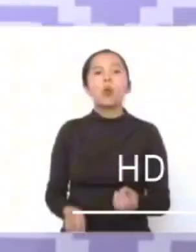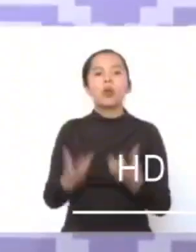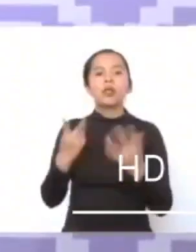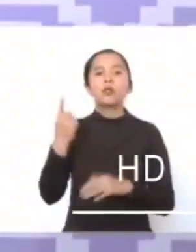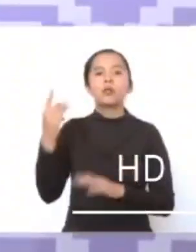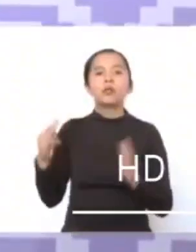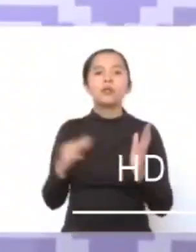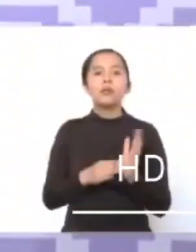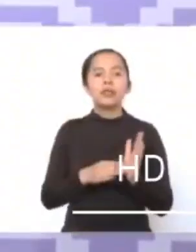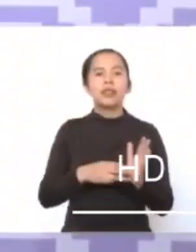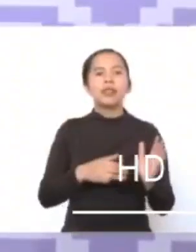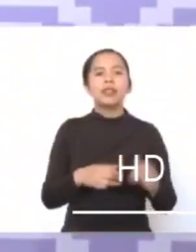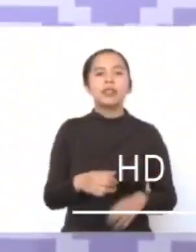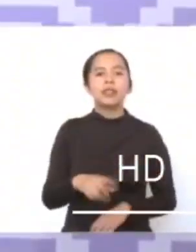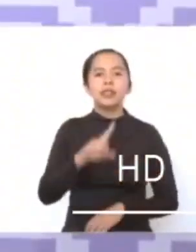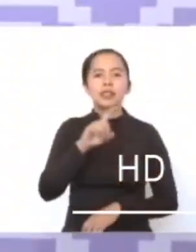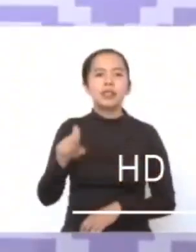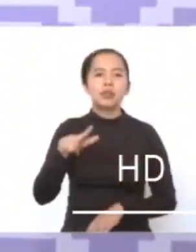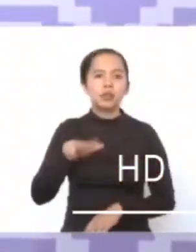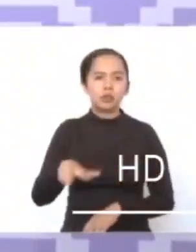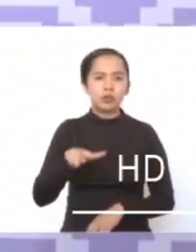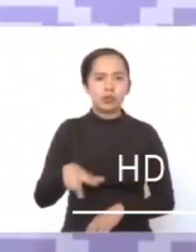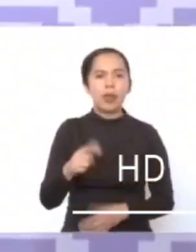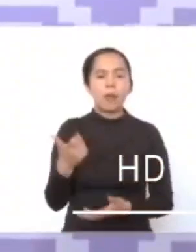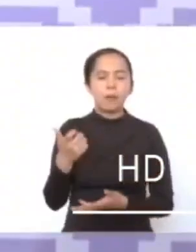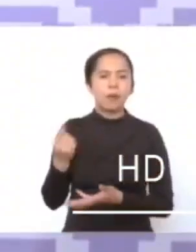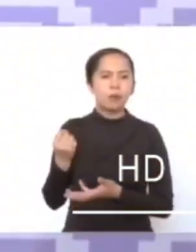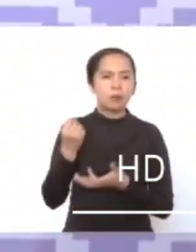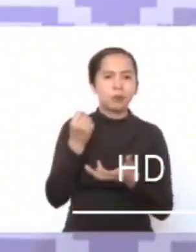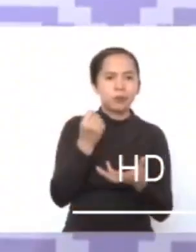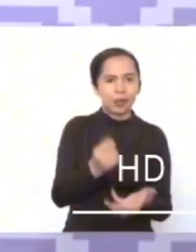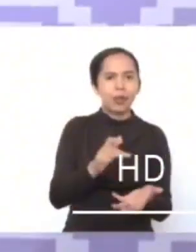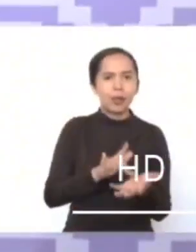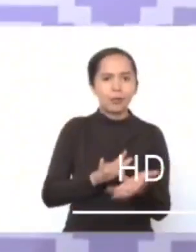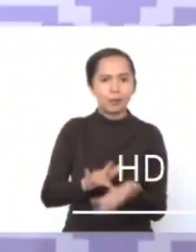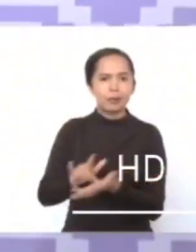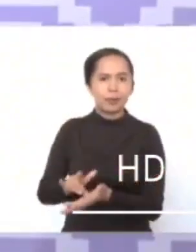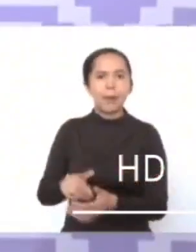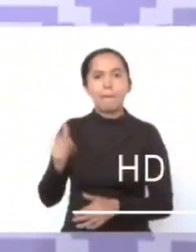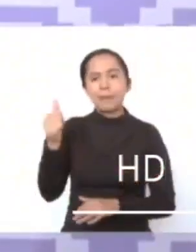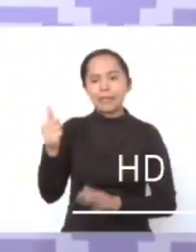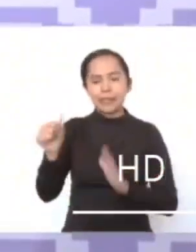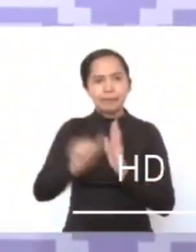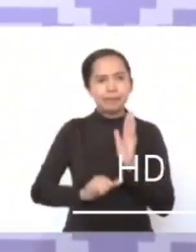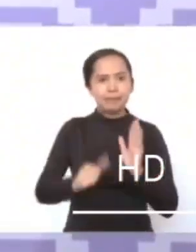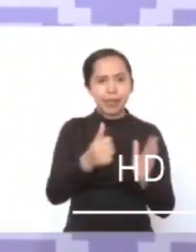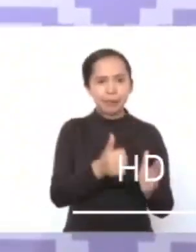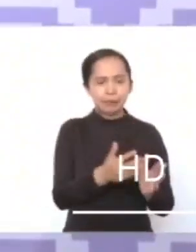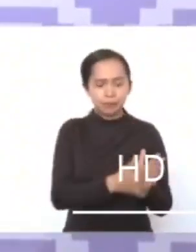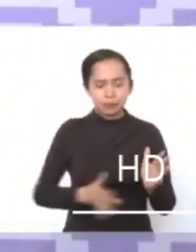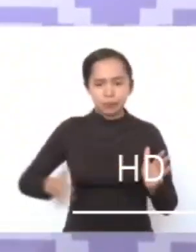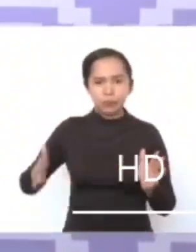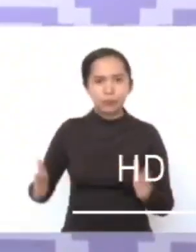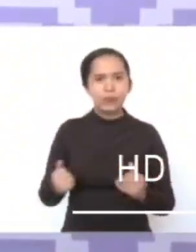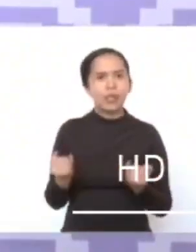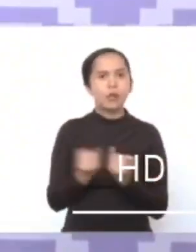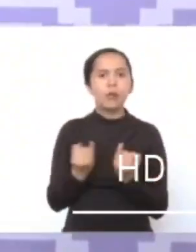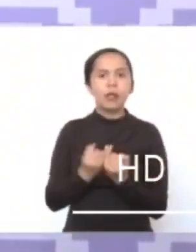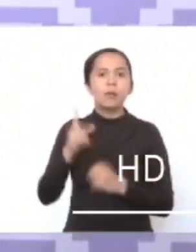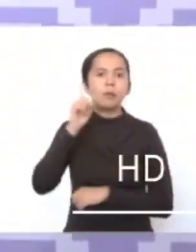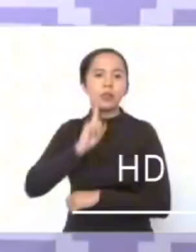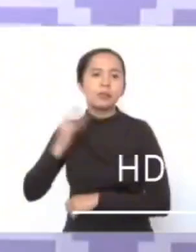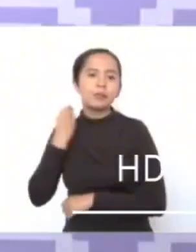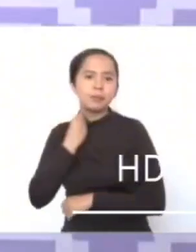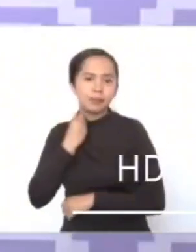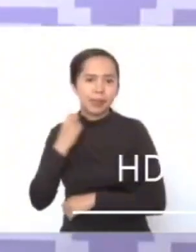1.118 con un apoyo mensual de un salario mínimo hasta por 6 meses. De igual manera, las abogadas de